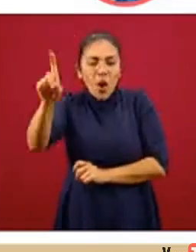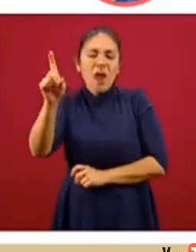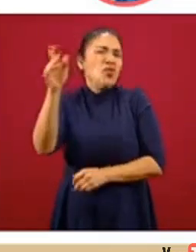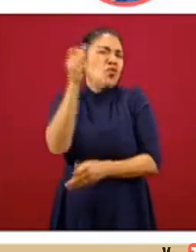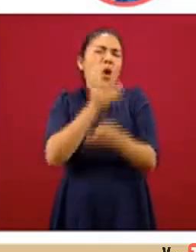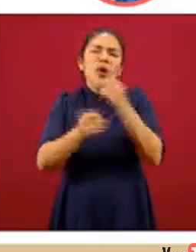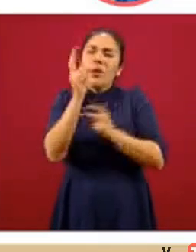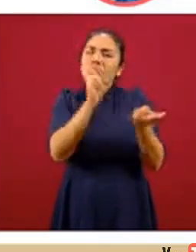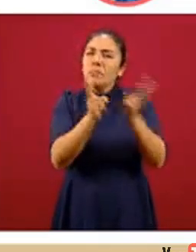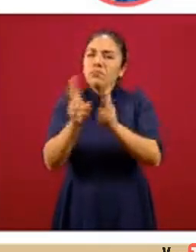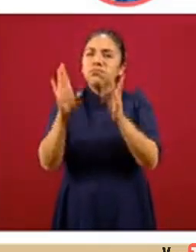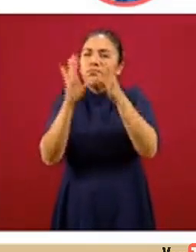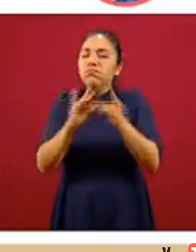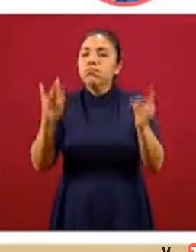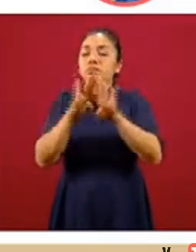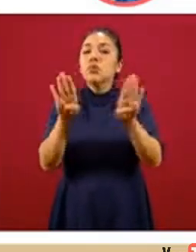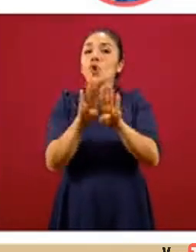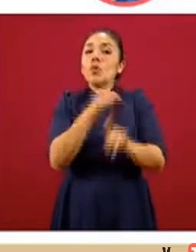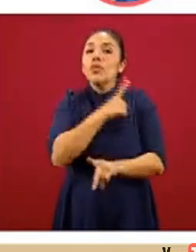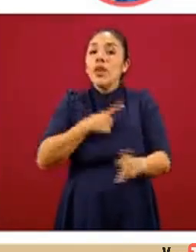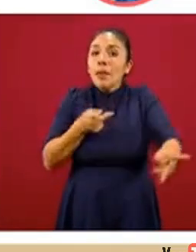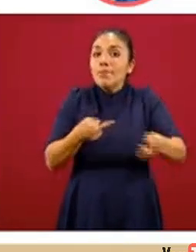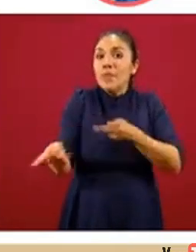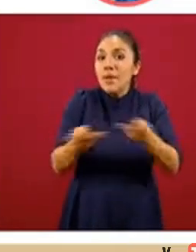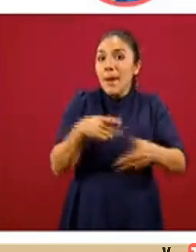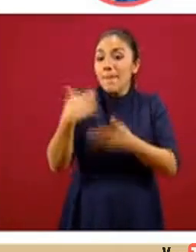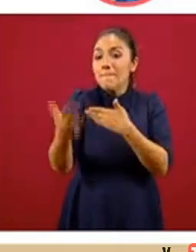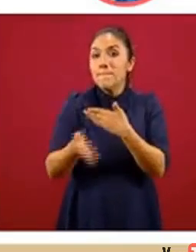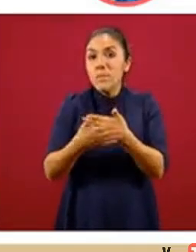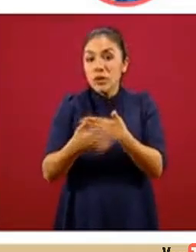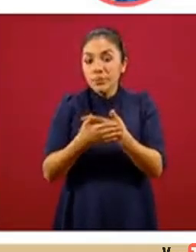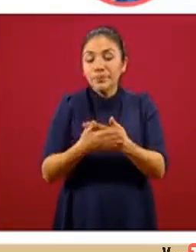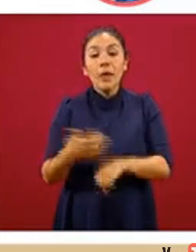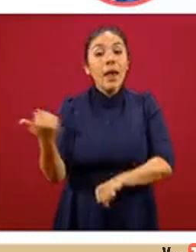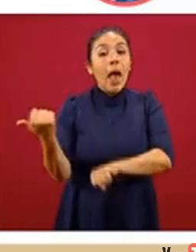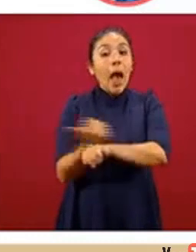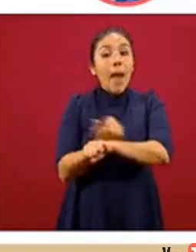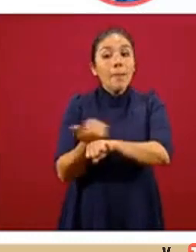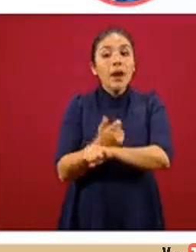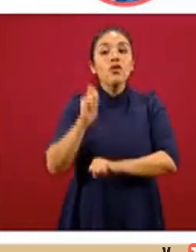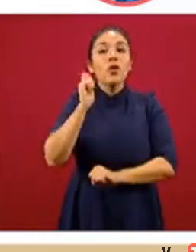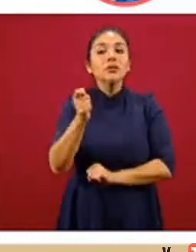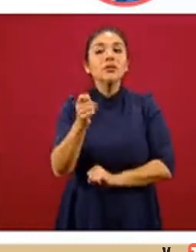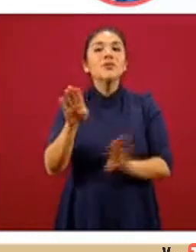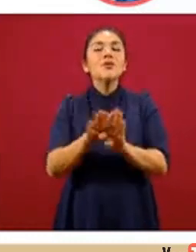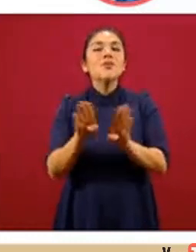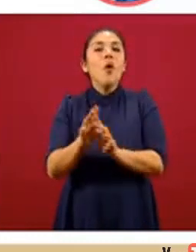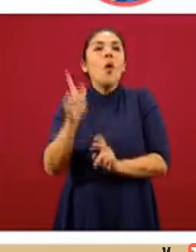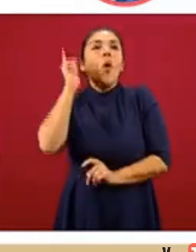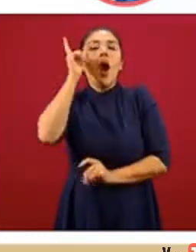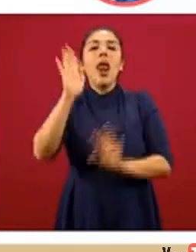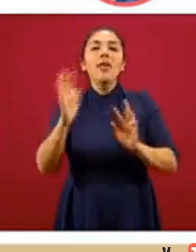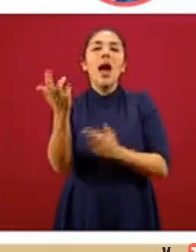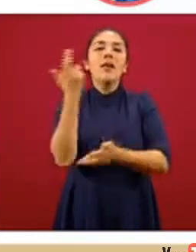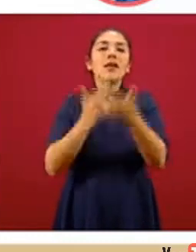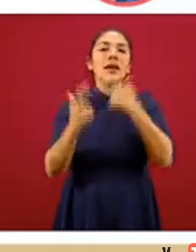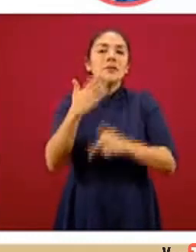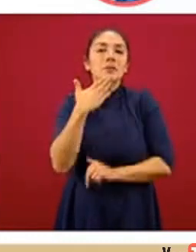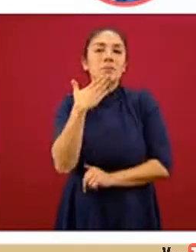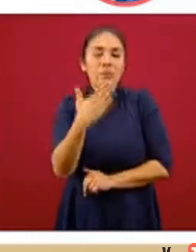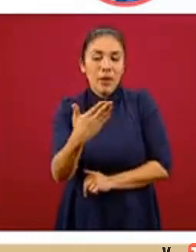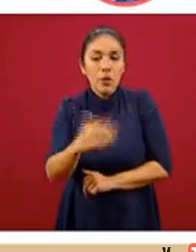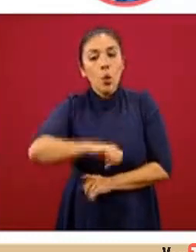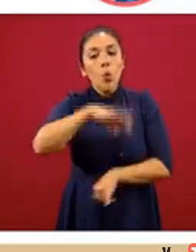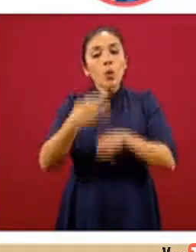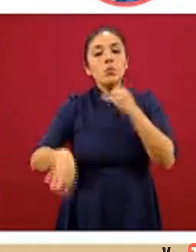ir ajustando y preparándonos. El color amarillo es de la esperanza al retorno y al final de cuentas el color